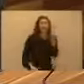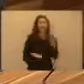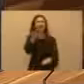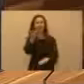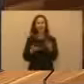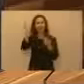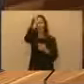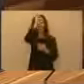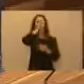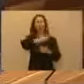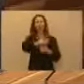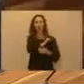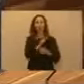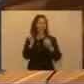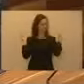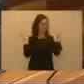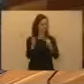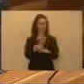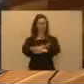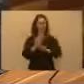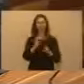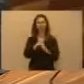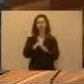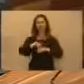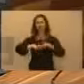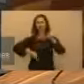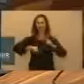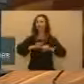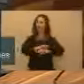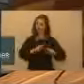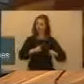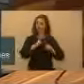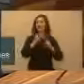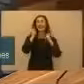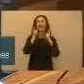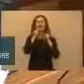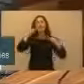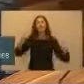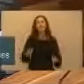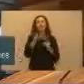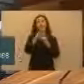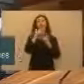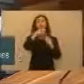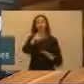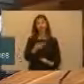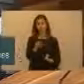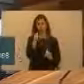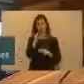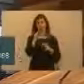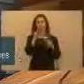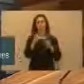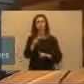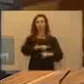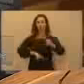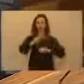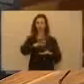suya, personal, del trabajo del gerente, sino qué piensa hacer para mejorar esta situación que tiene ahora mismo aquí detrás. Los problemas